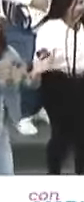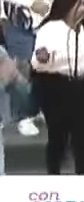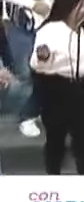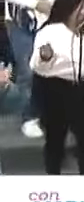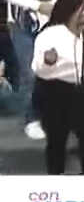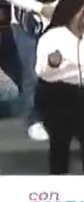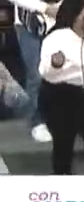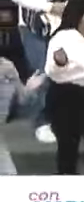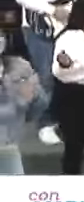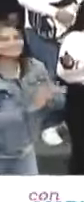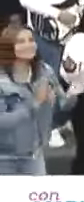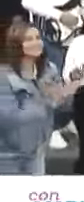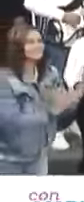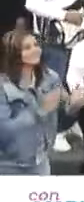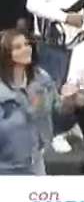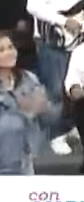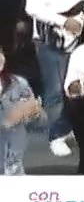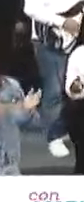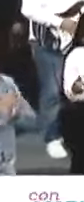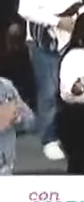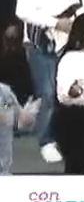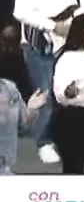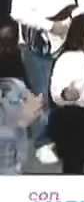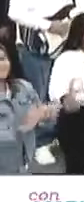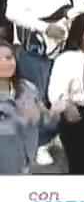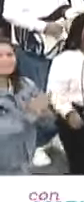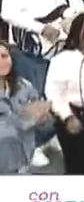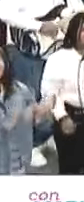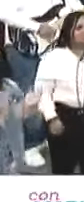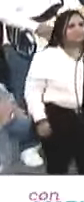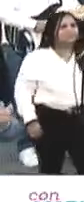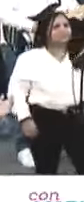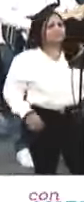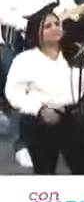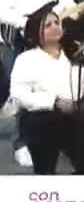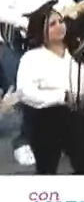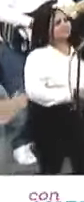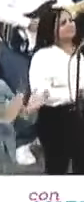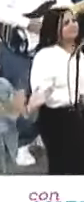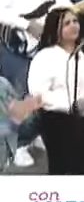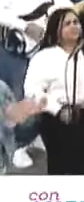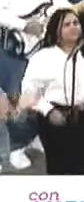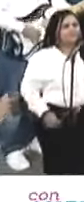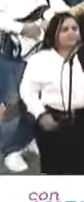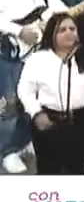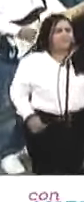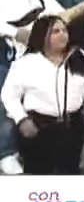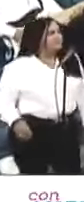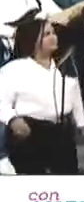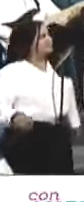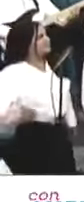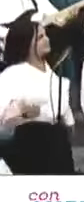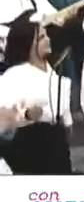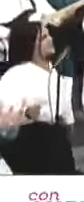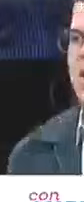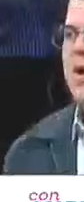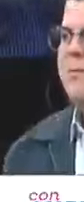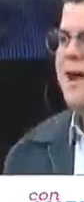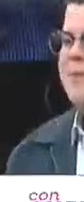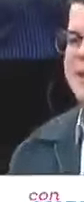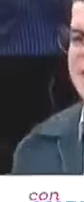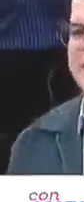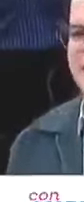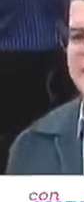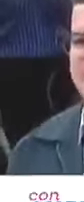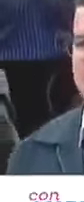los Reyes Magos, al niño y a San Nicolás. Toma mi tarjeta, será la vida.